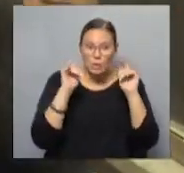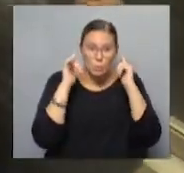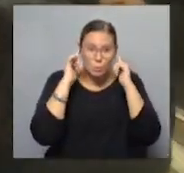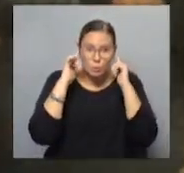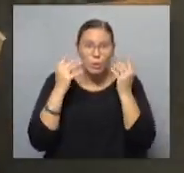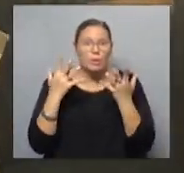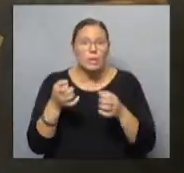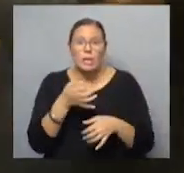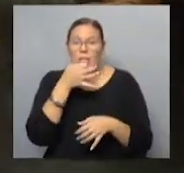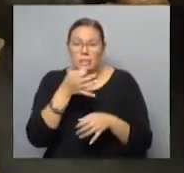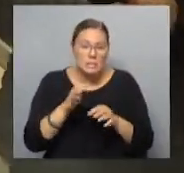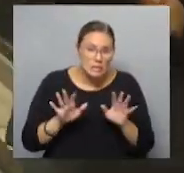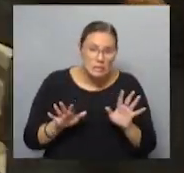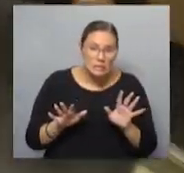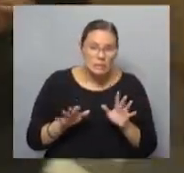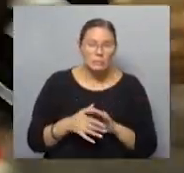algo que quieran decir...